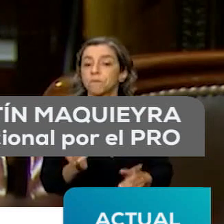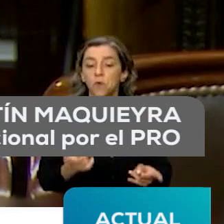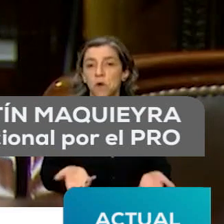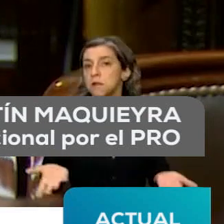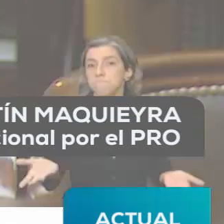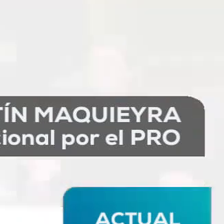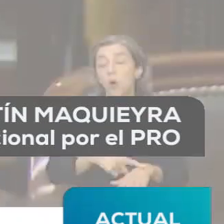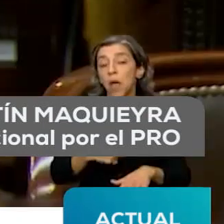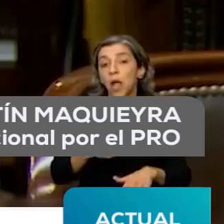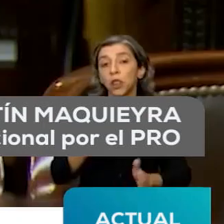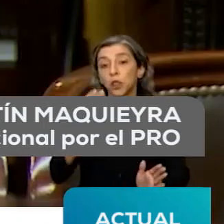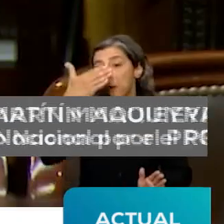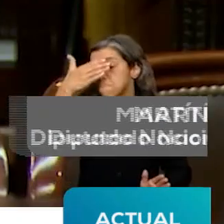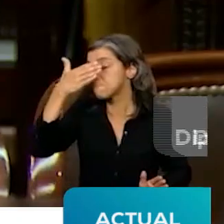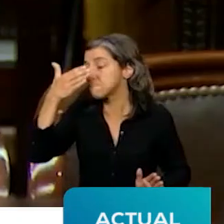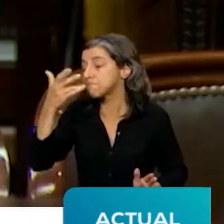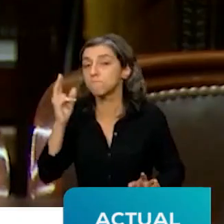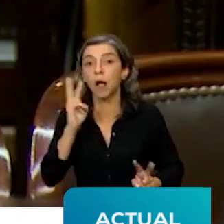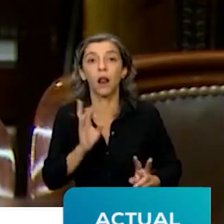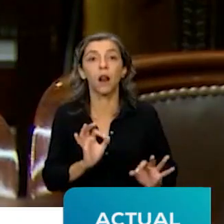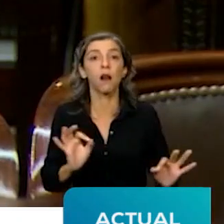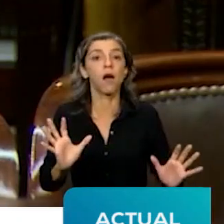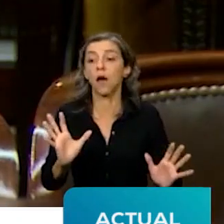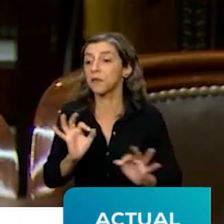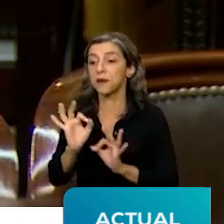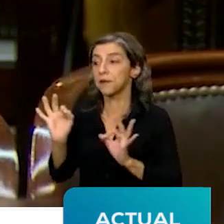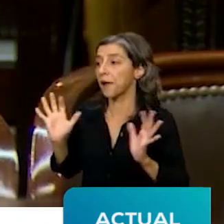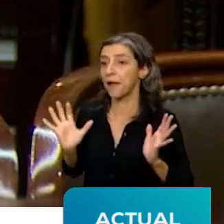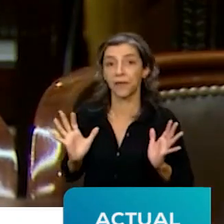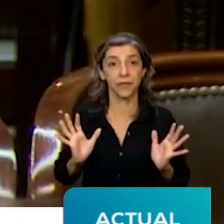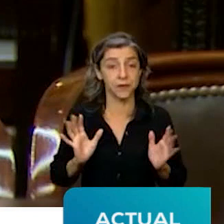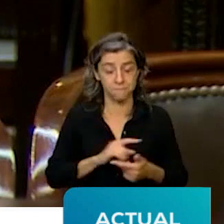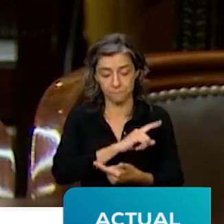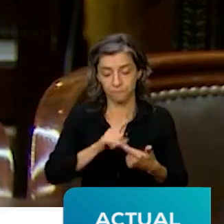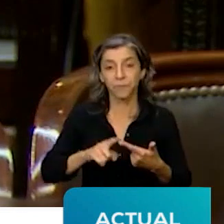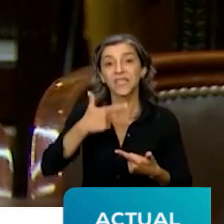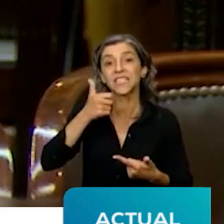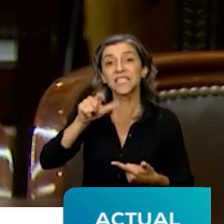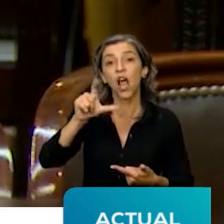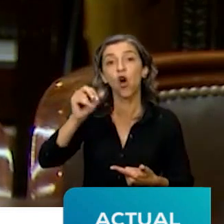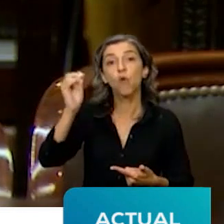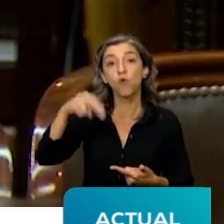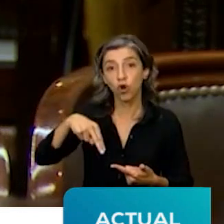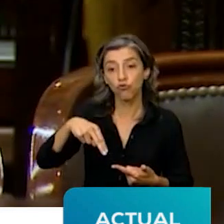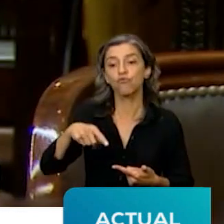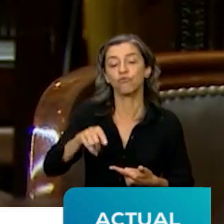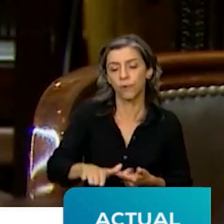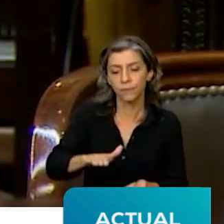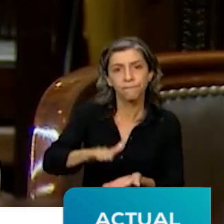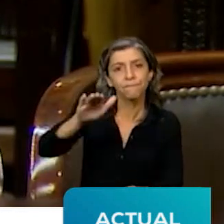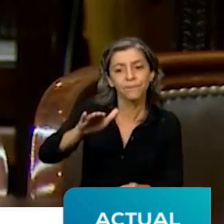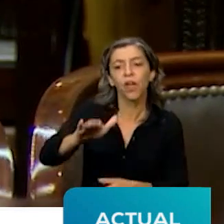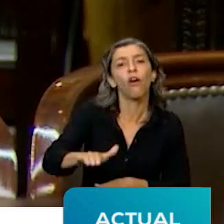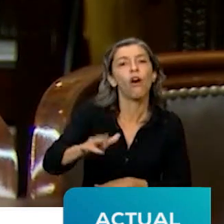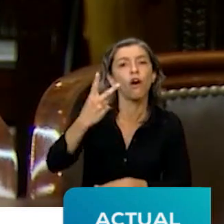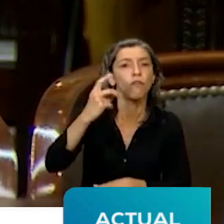y nadie vio nada. Salomón, en Neuquén, era un niño de apenas 2 años cuando su padrastro